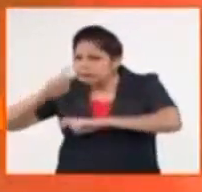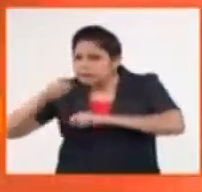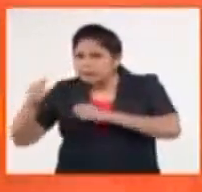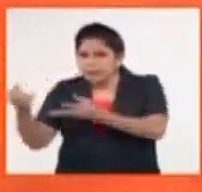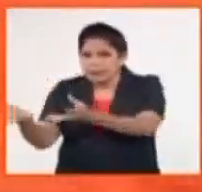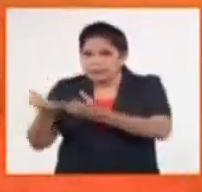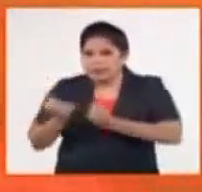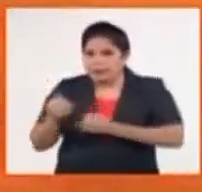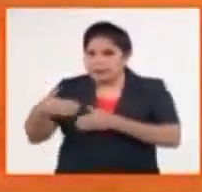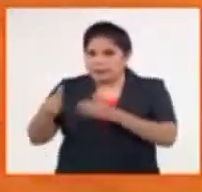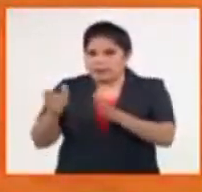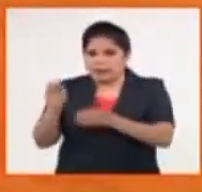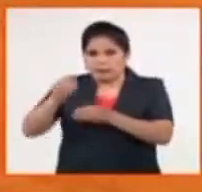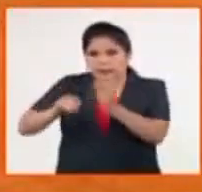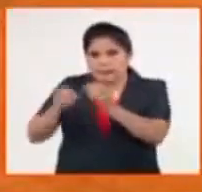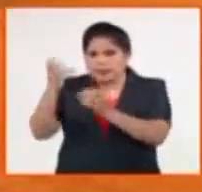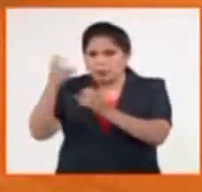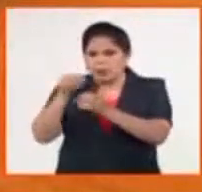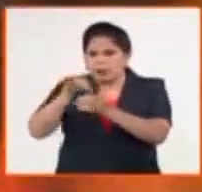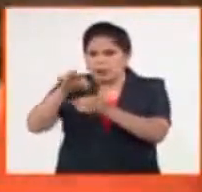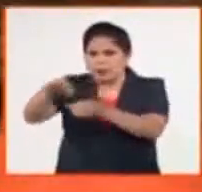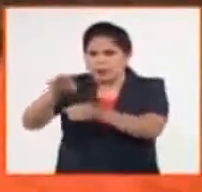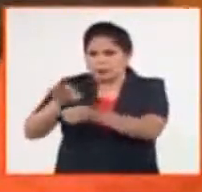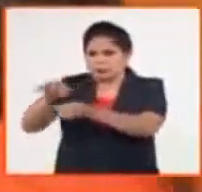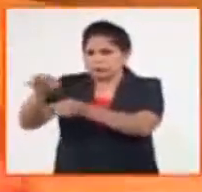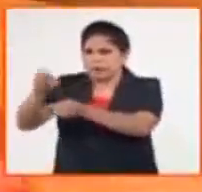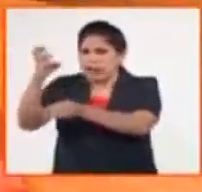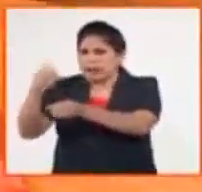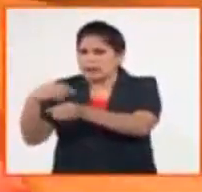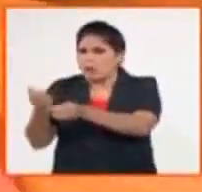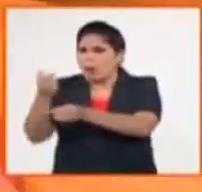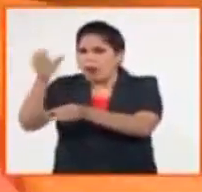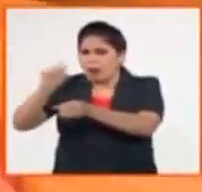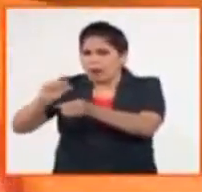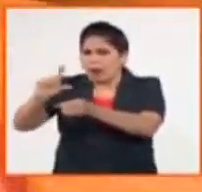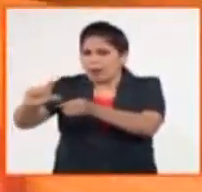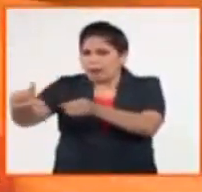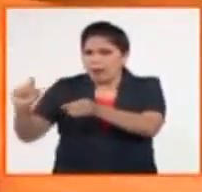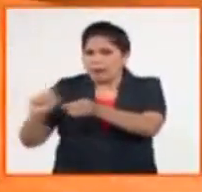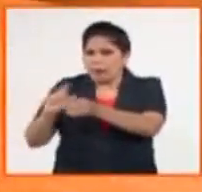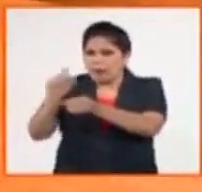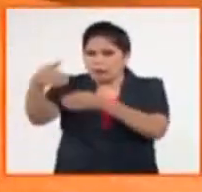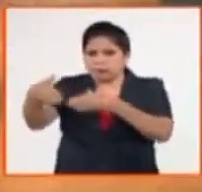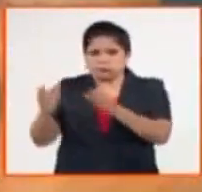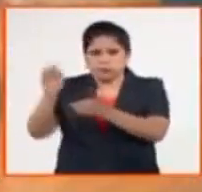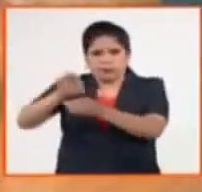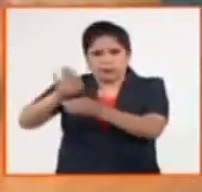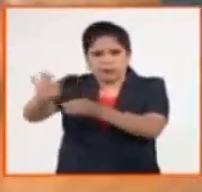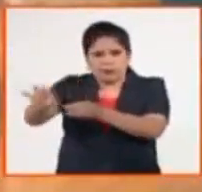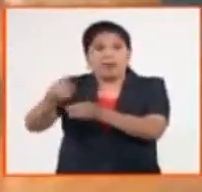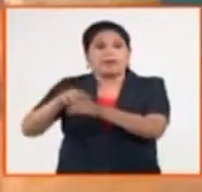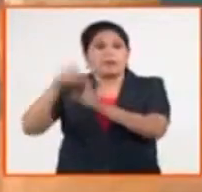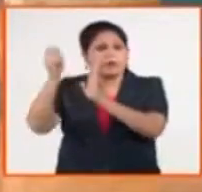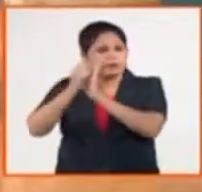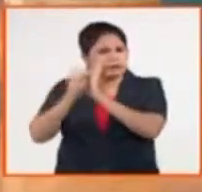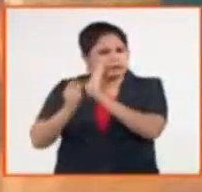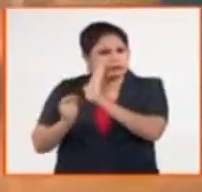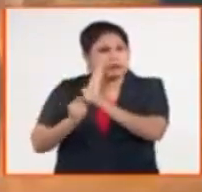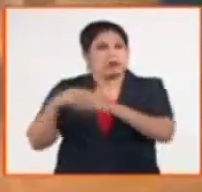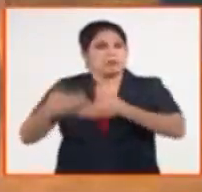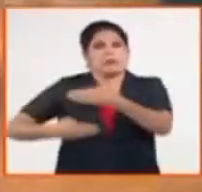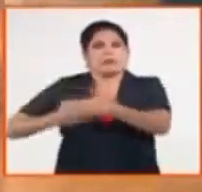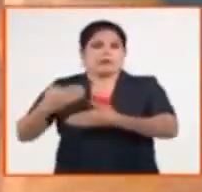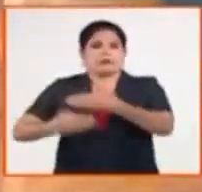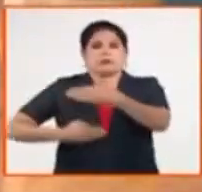detallada como tal, se cuenta, se verifica el lote, las cantidades, se lleva a lo que es el inventario, o sea, el proceso